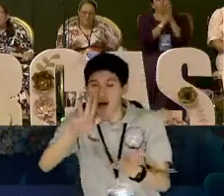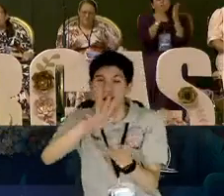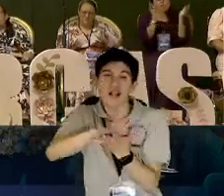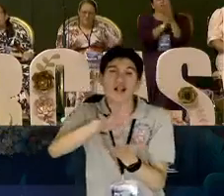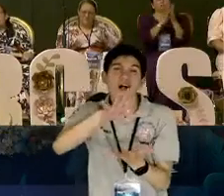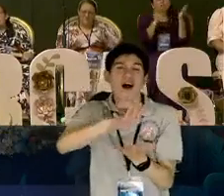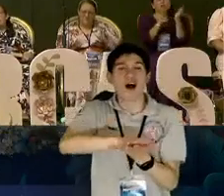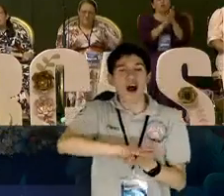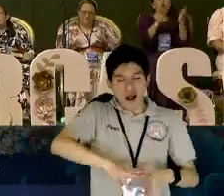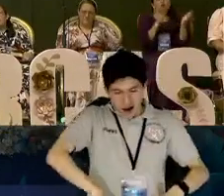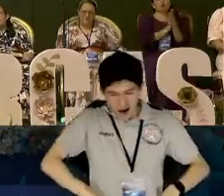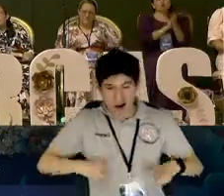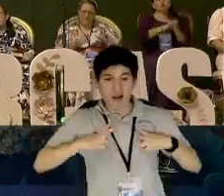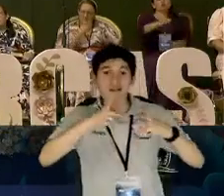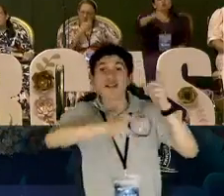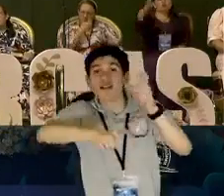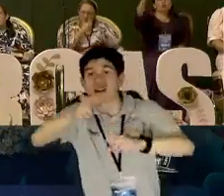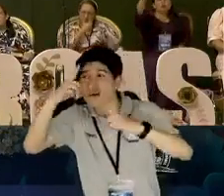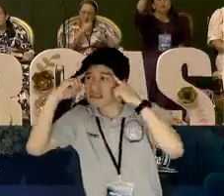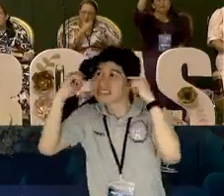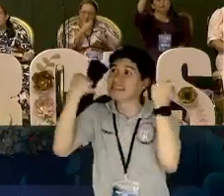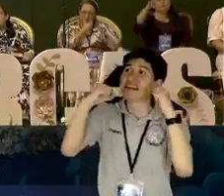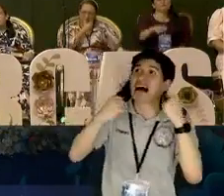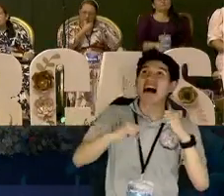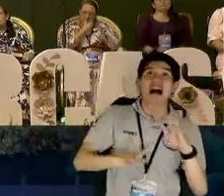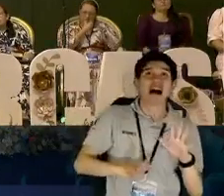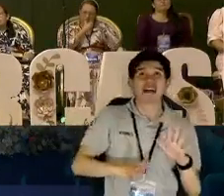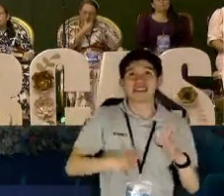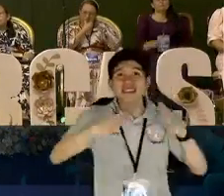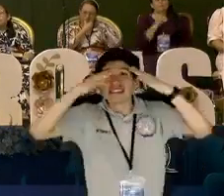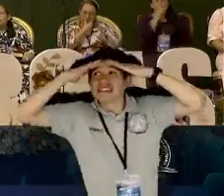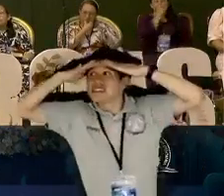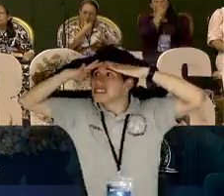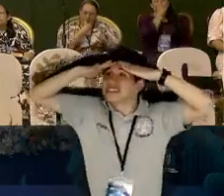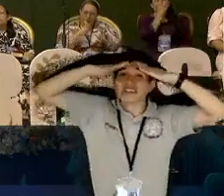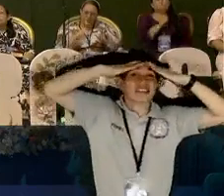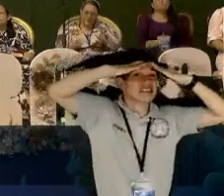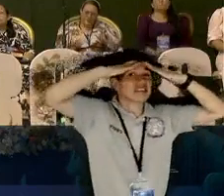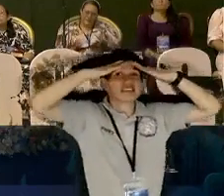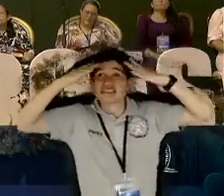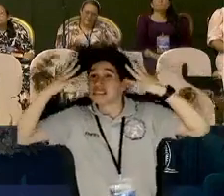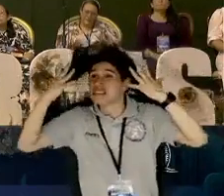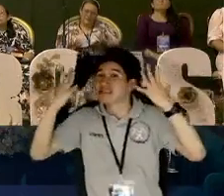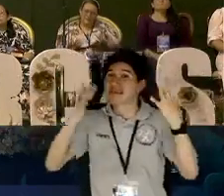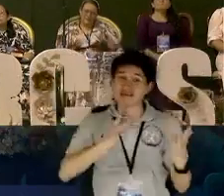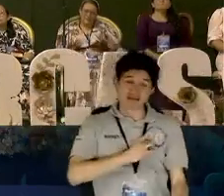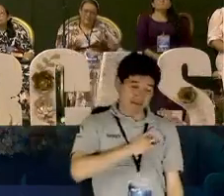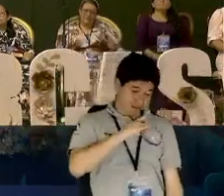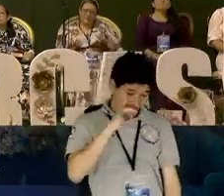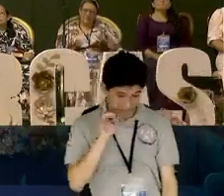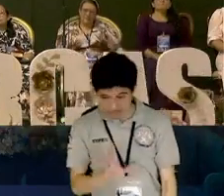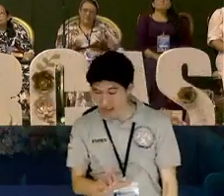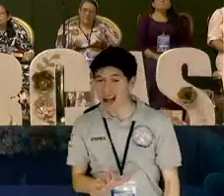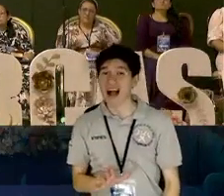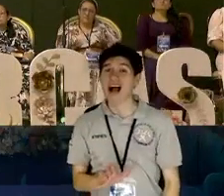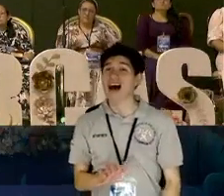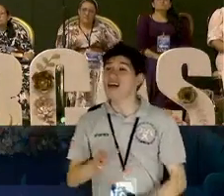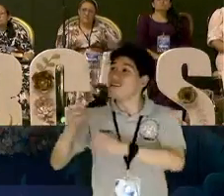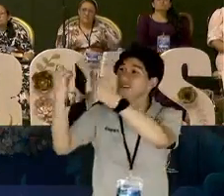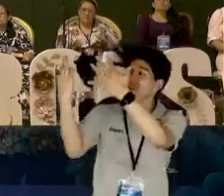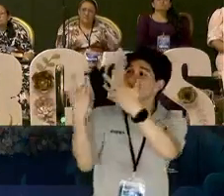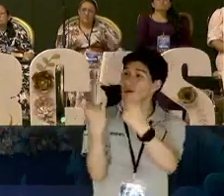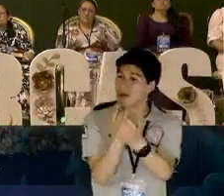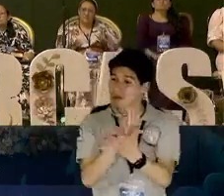la vida de alguien que está atribulado, que está angustiado, que está decepcionado. Esa unción del